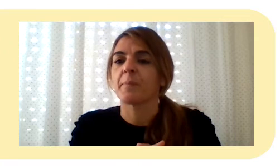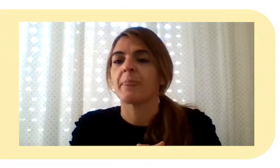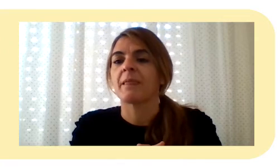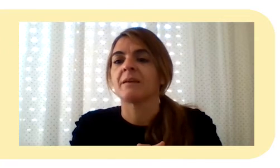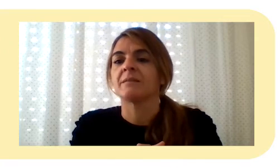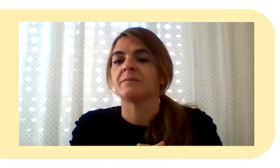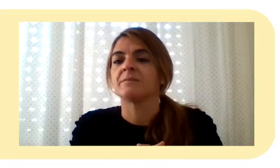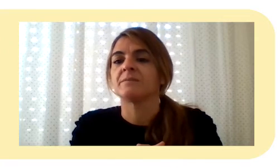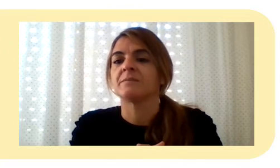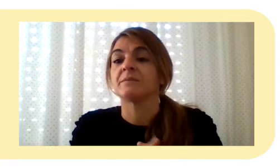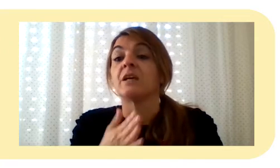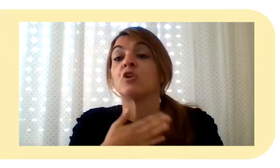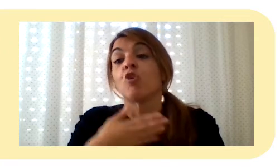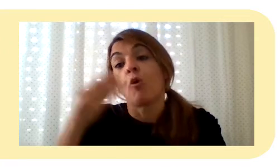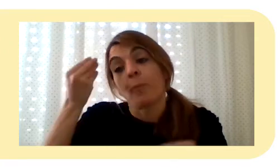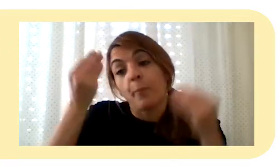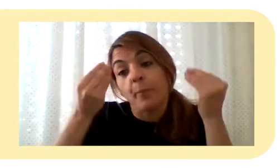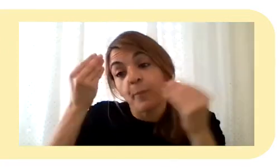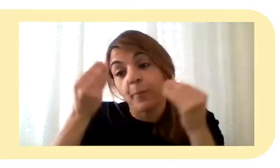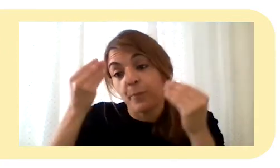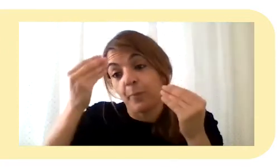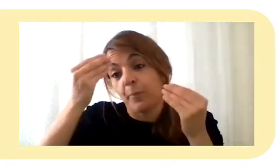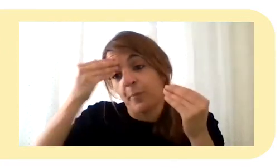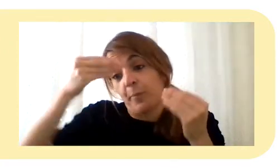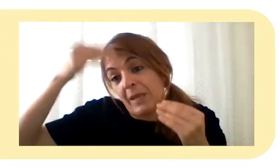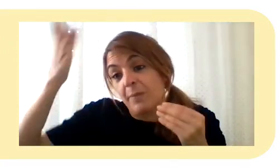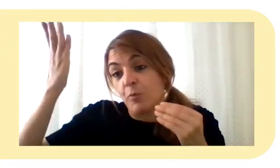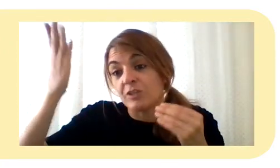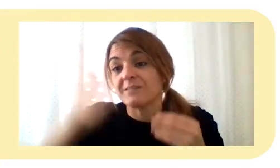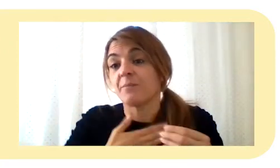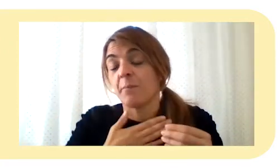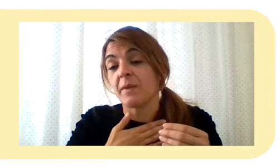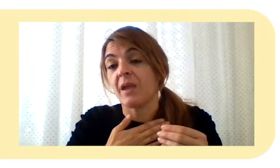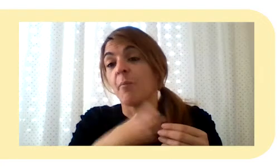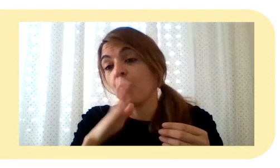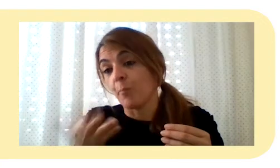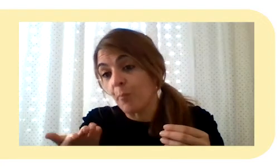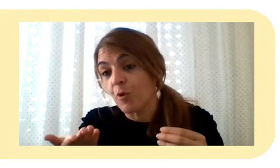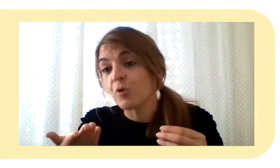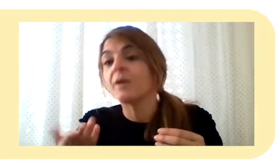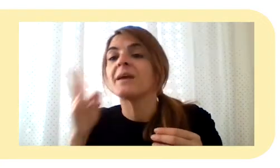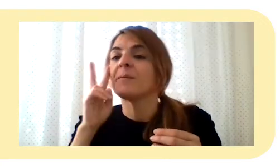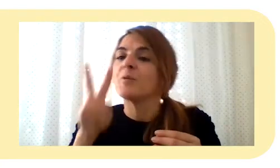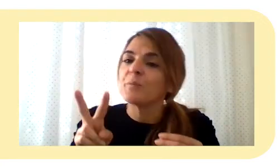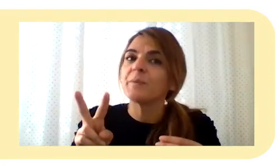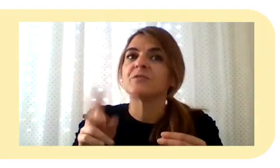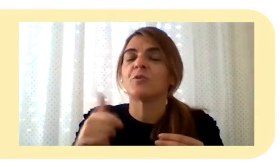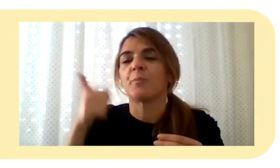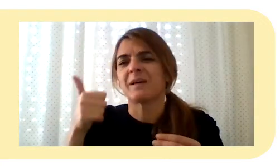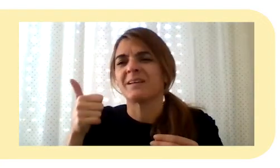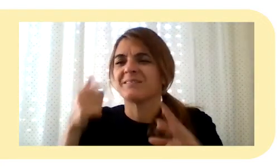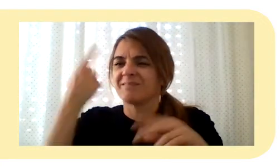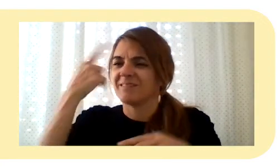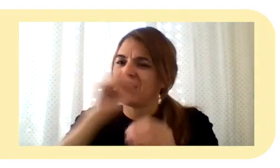explico cuál es mi hipótesis en función de lo que ya os he explicado. Conforme se ha sabido mucho más del manejo de la COVID clínicamente, se